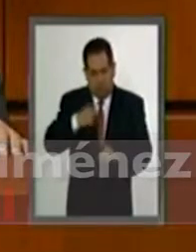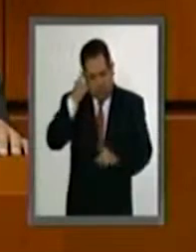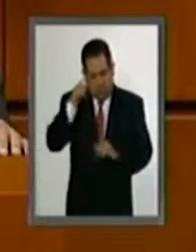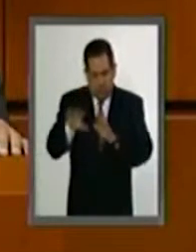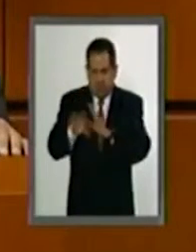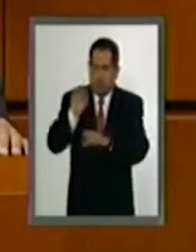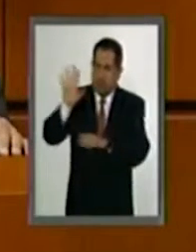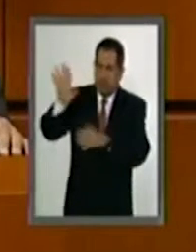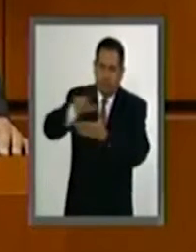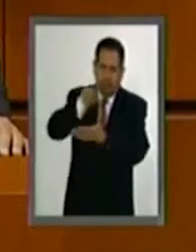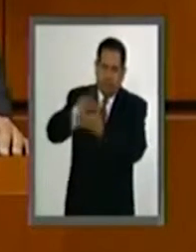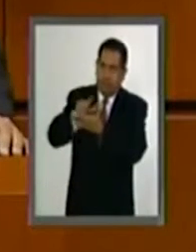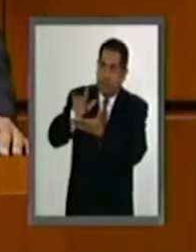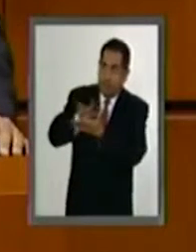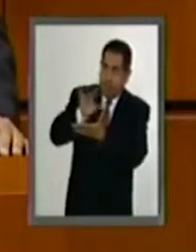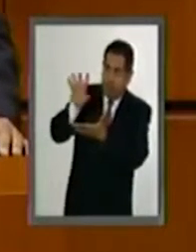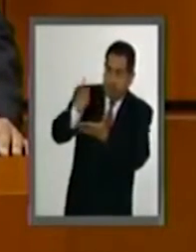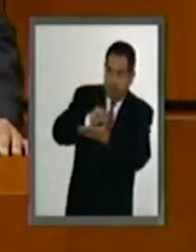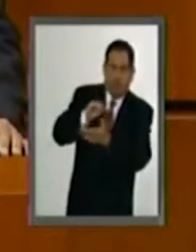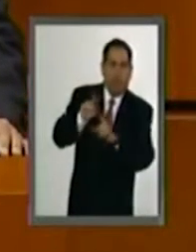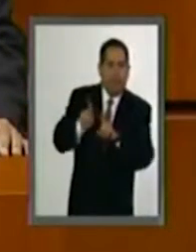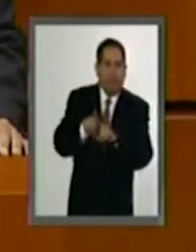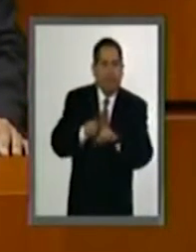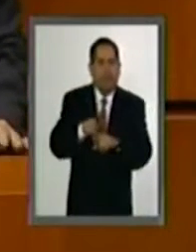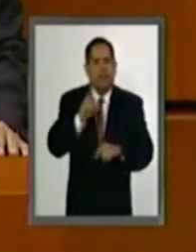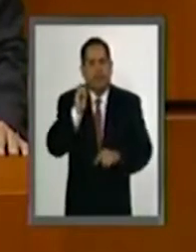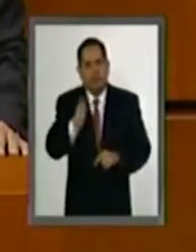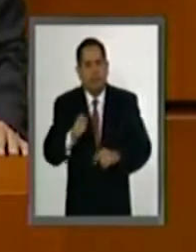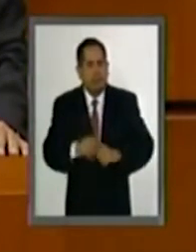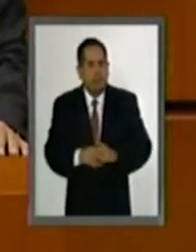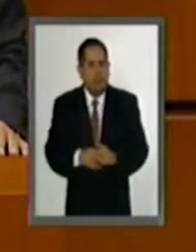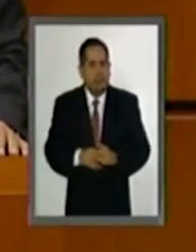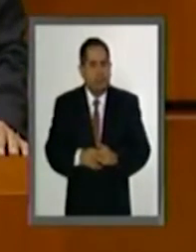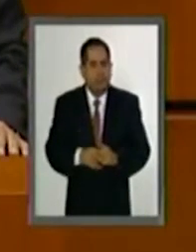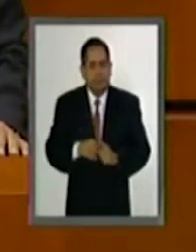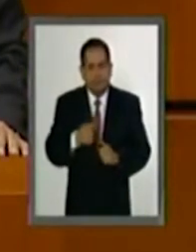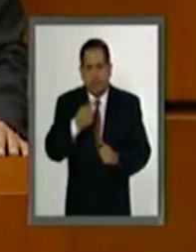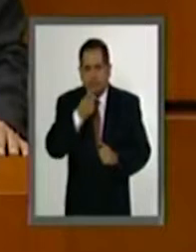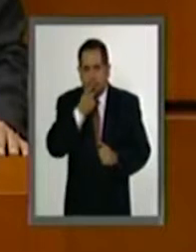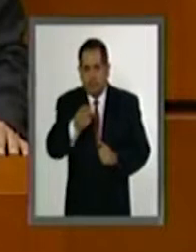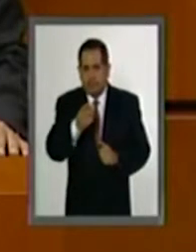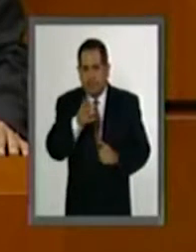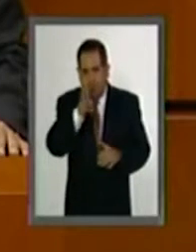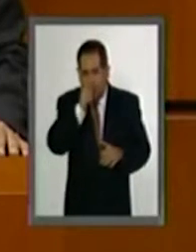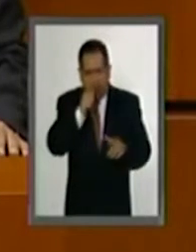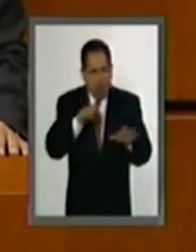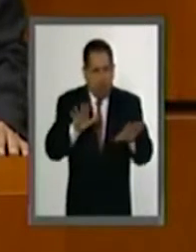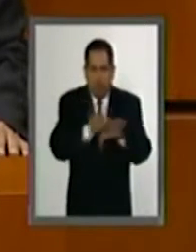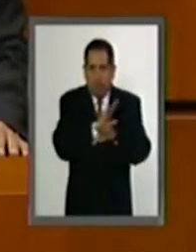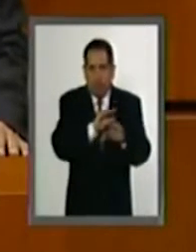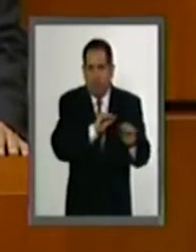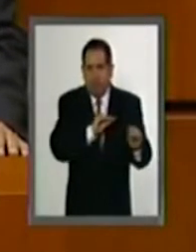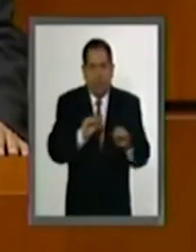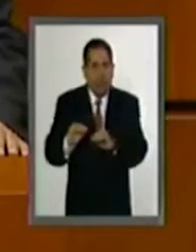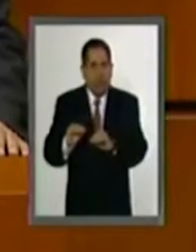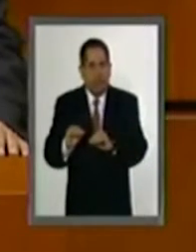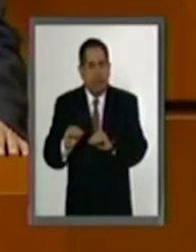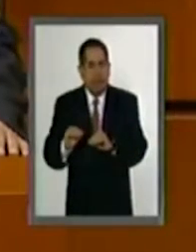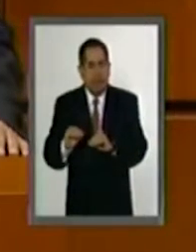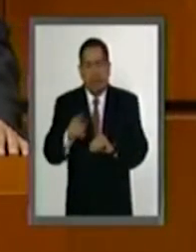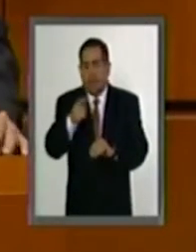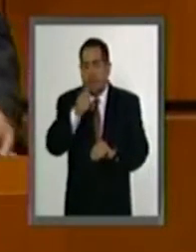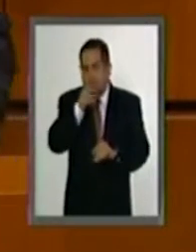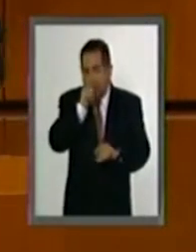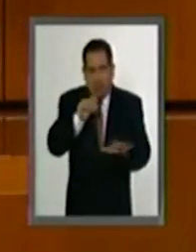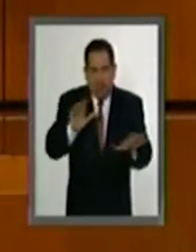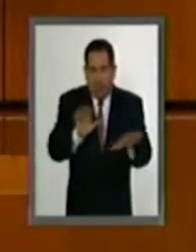jurisprudencia habla precisamente de la inamovilidad y la y la